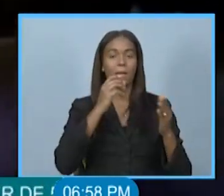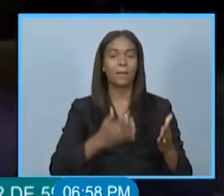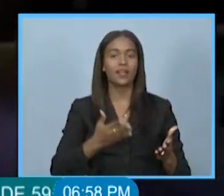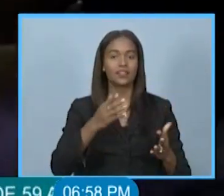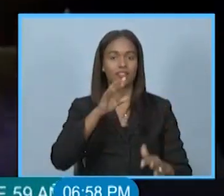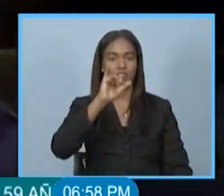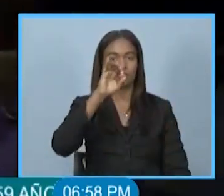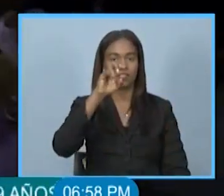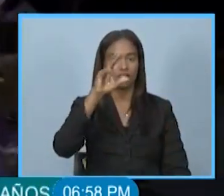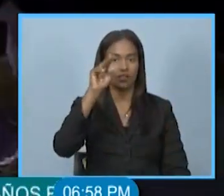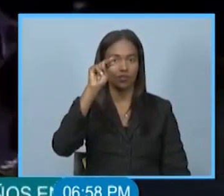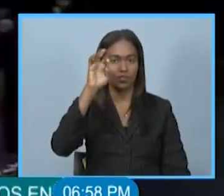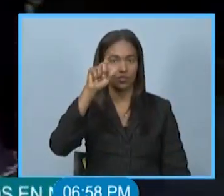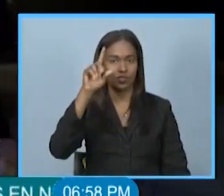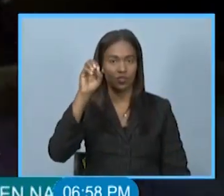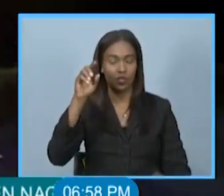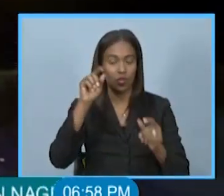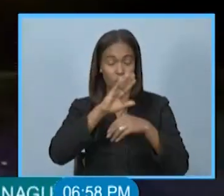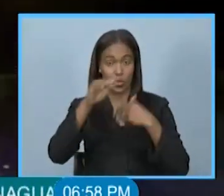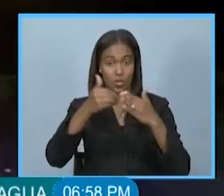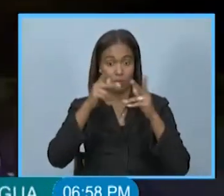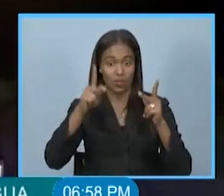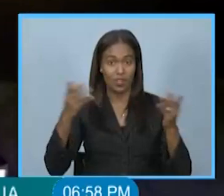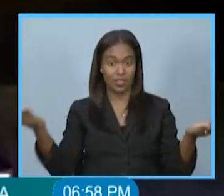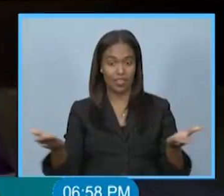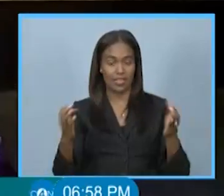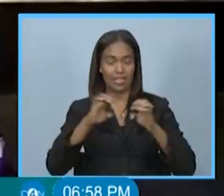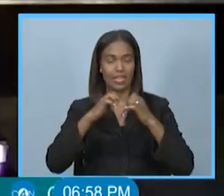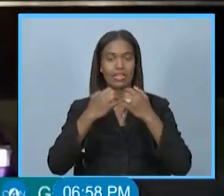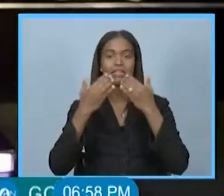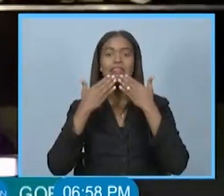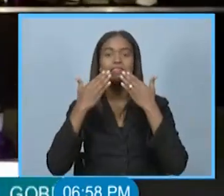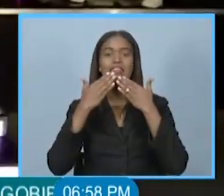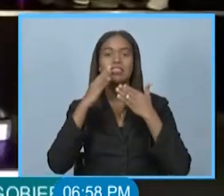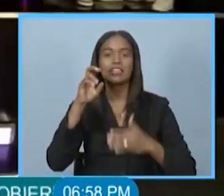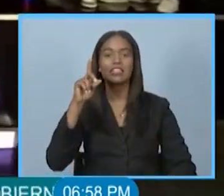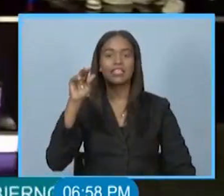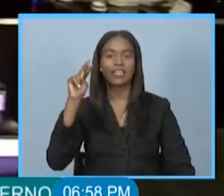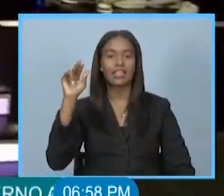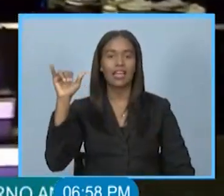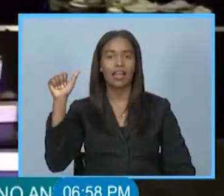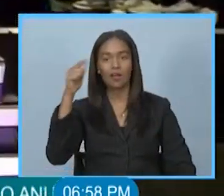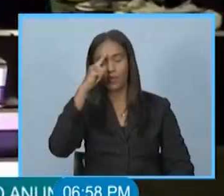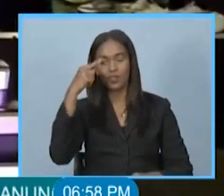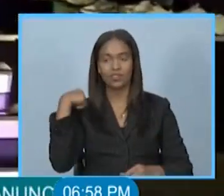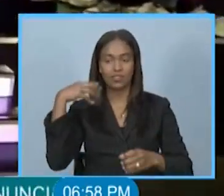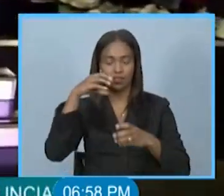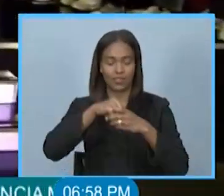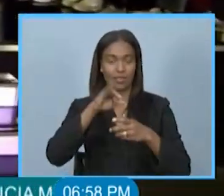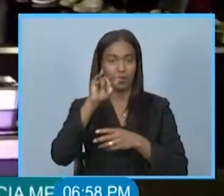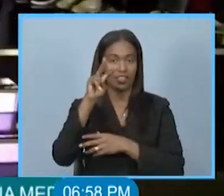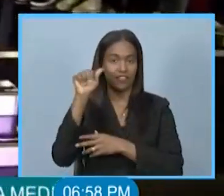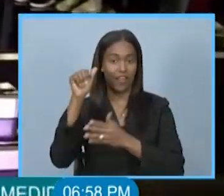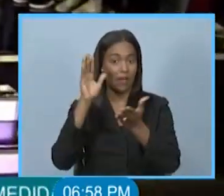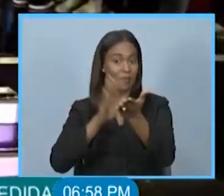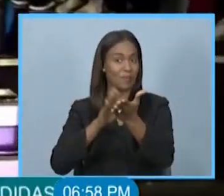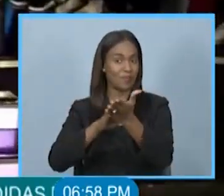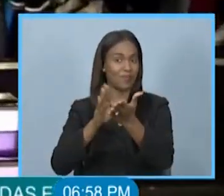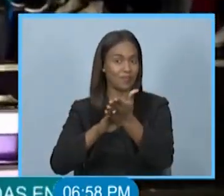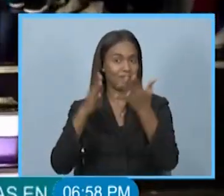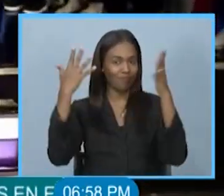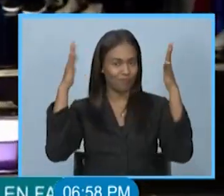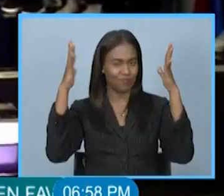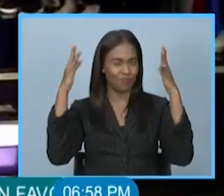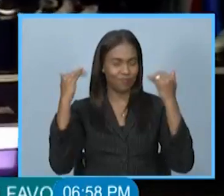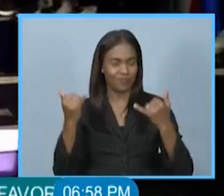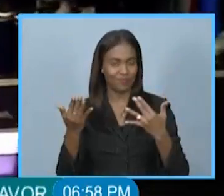suegra todo el equipo que ha sido parte Gracias edilenia por permitirnos ser parte de imaginativa un fuerte aplauso para milenia